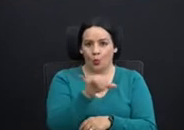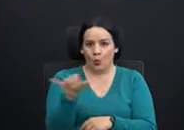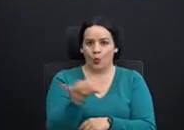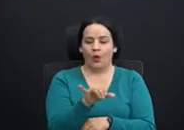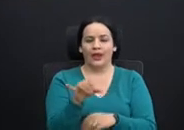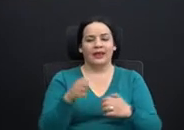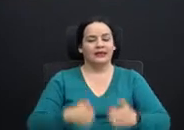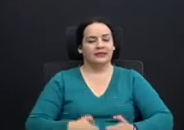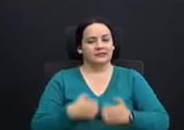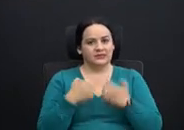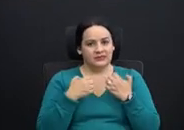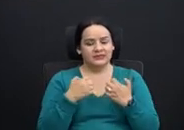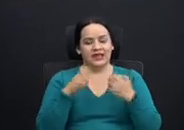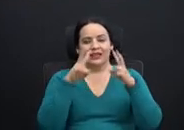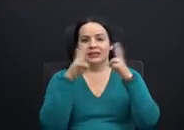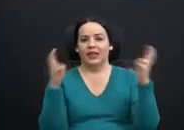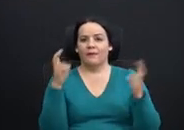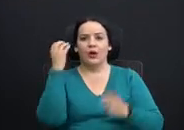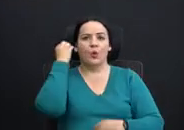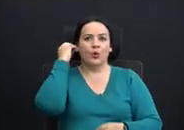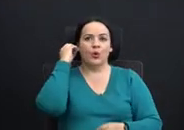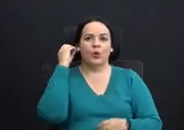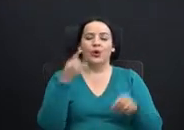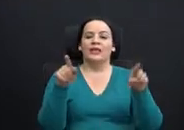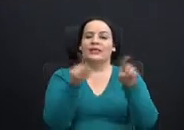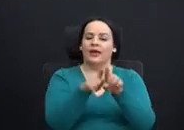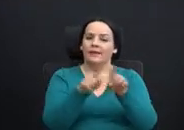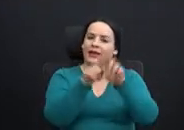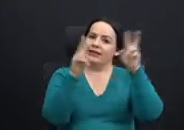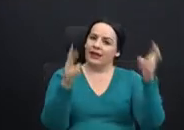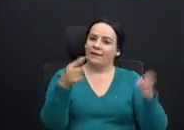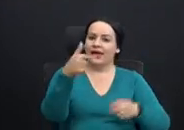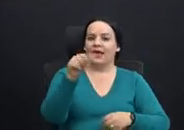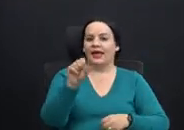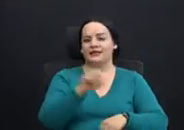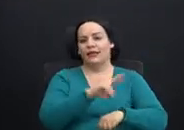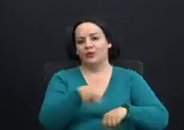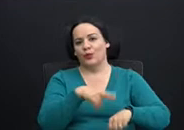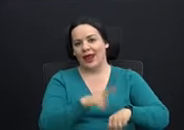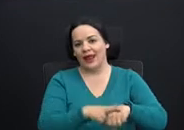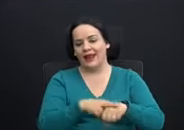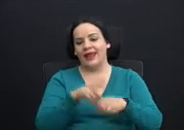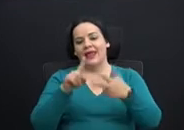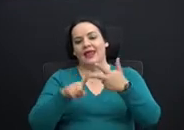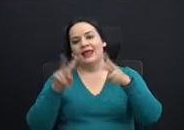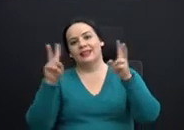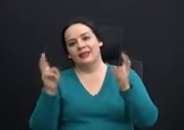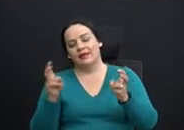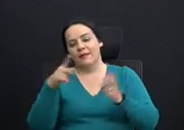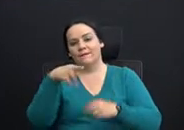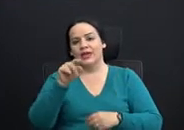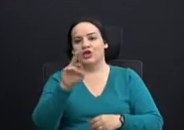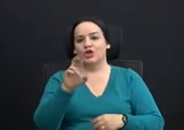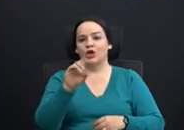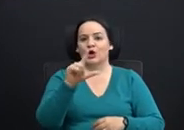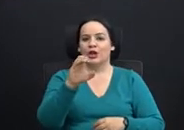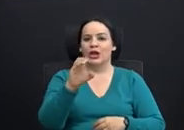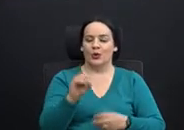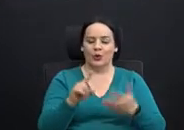oro, existe el tema del gas natural, existe el tema del petróleo, existe el tema del